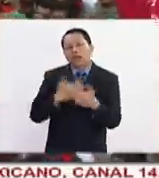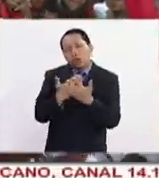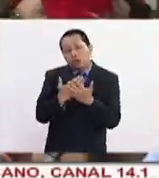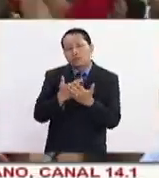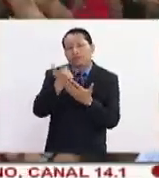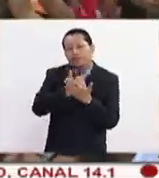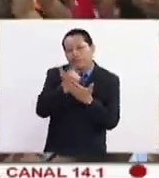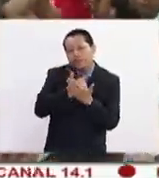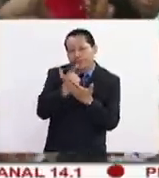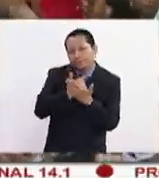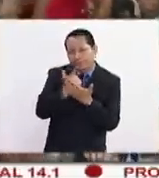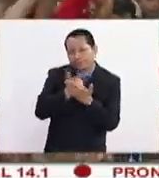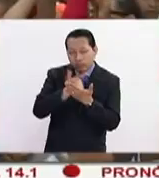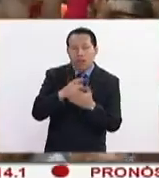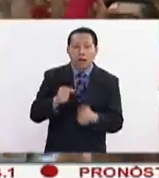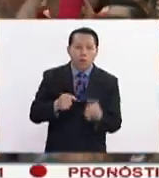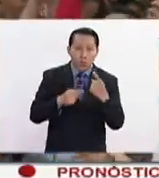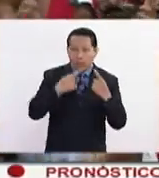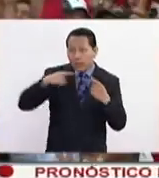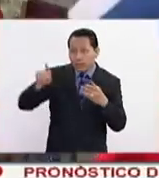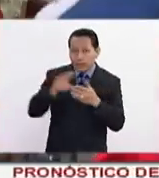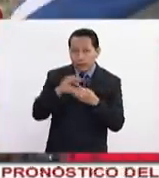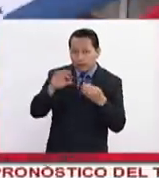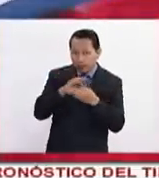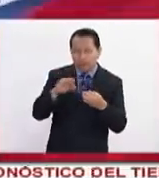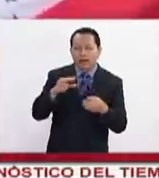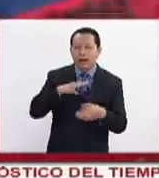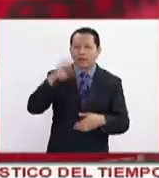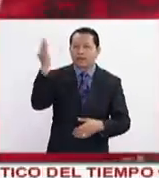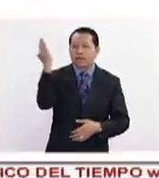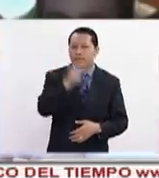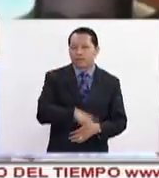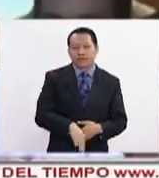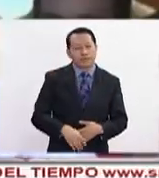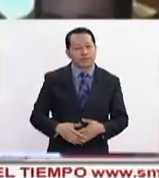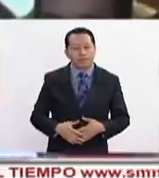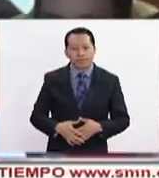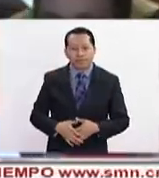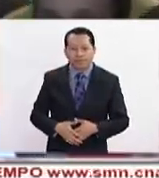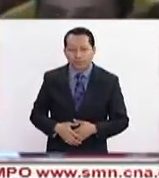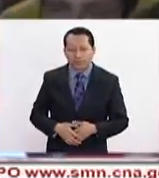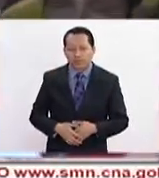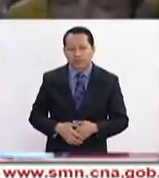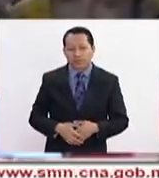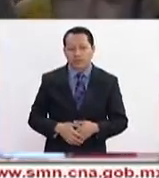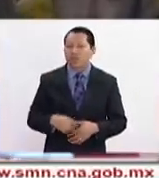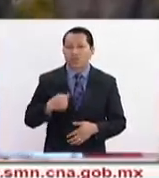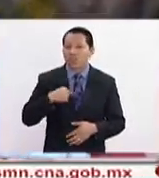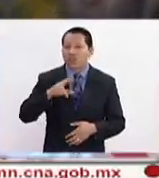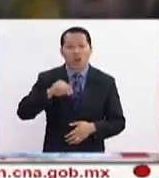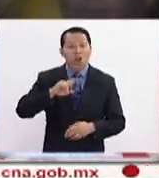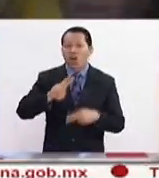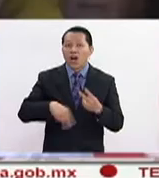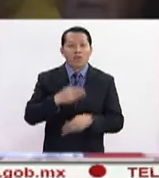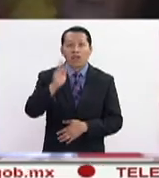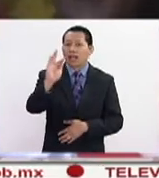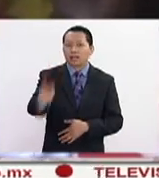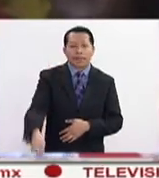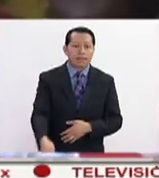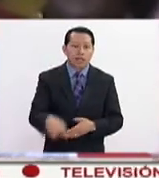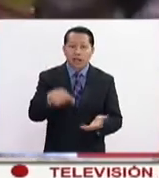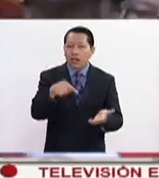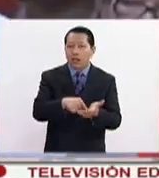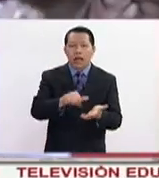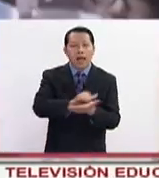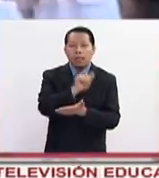votos, Nasralla ya denunció que se trata de un fraude. Yo no voy a aceptar el resultado de